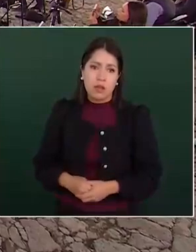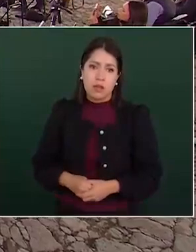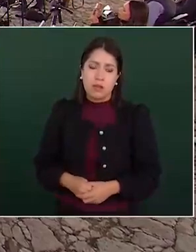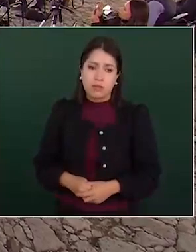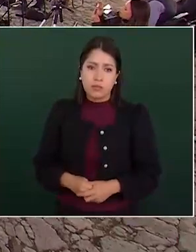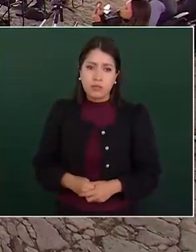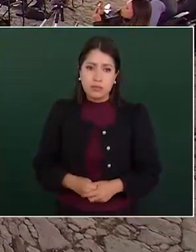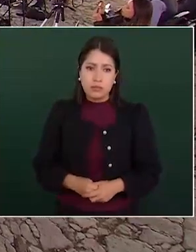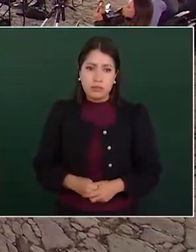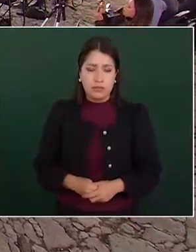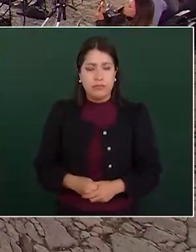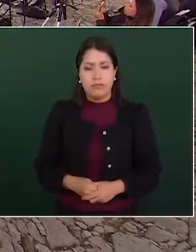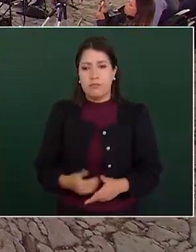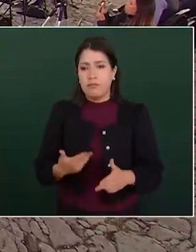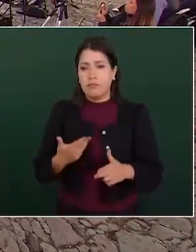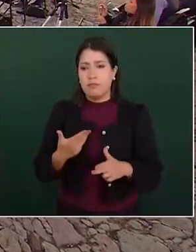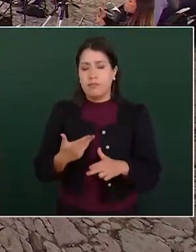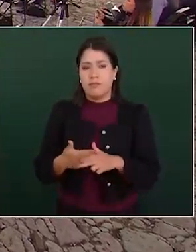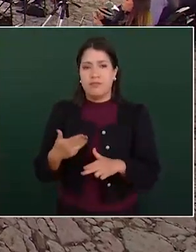Hasta